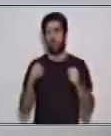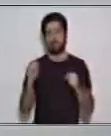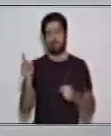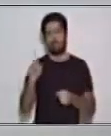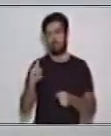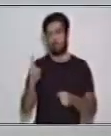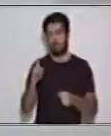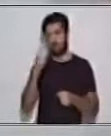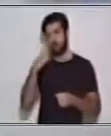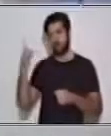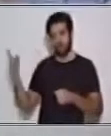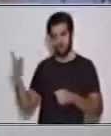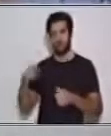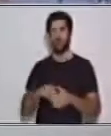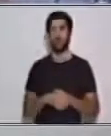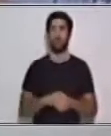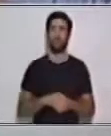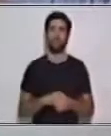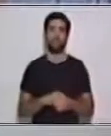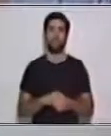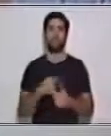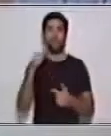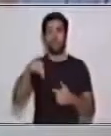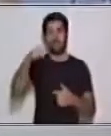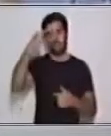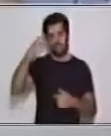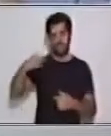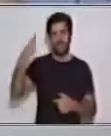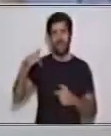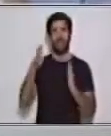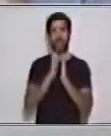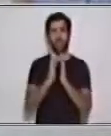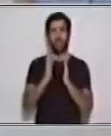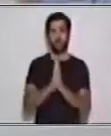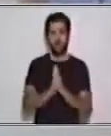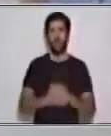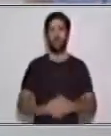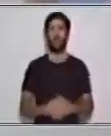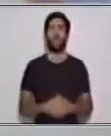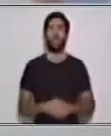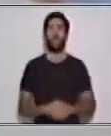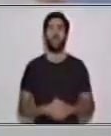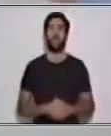que empezamos del 0. Entonces, el día domingo.